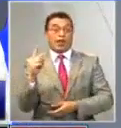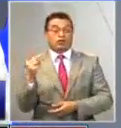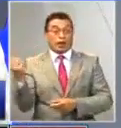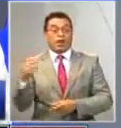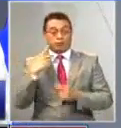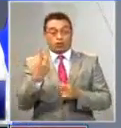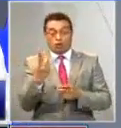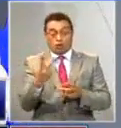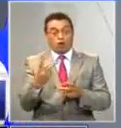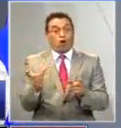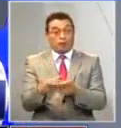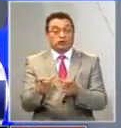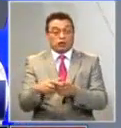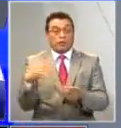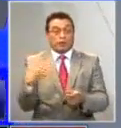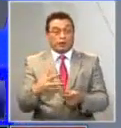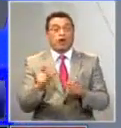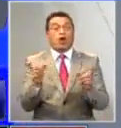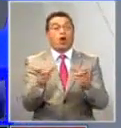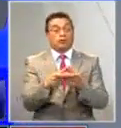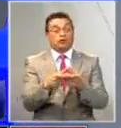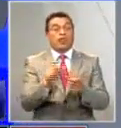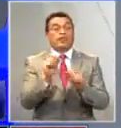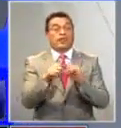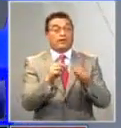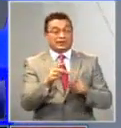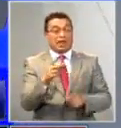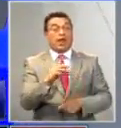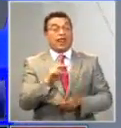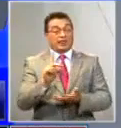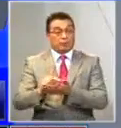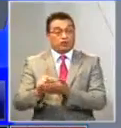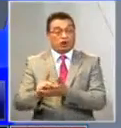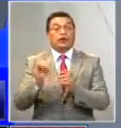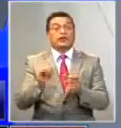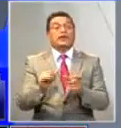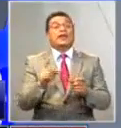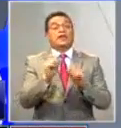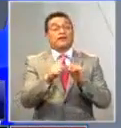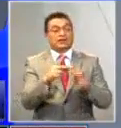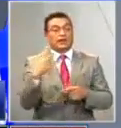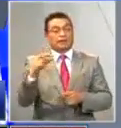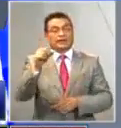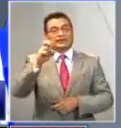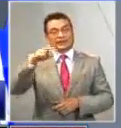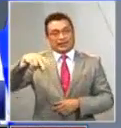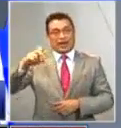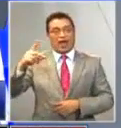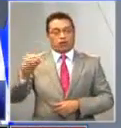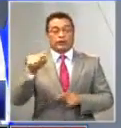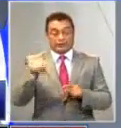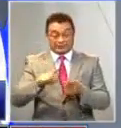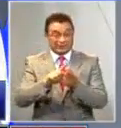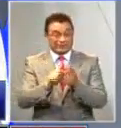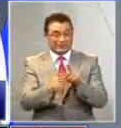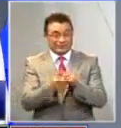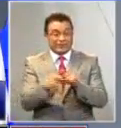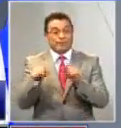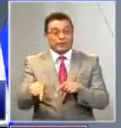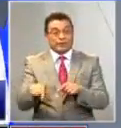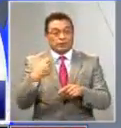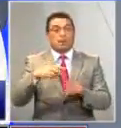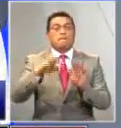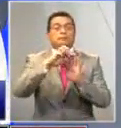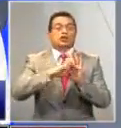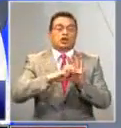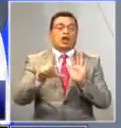comisiones que son muy importantes, la Comisión de Defensa de la Cámara de Diputados y la Comisión de Defensa del Senado. Yo creo que es la oportunidad para hacer esa modificación. Hay un proyecto de ley que